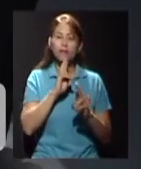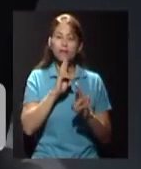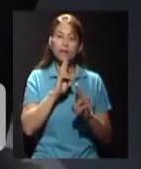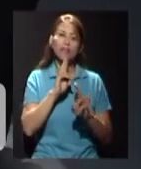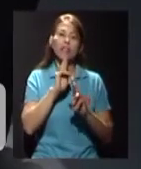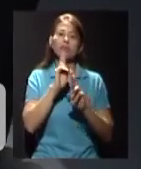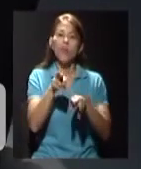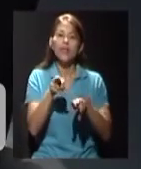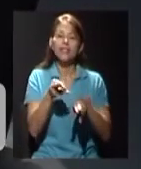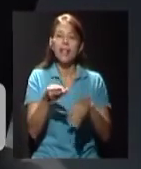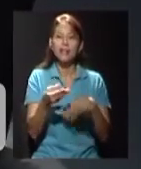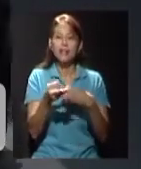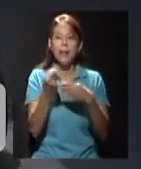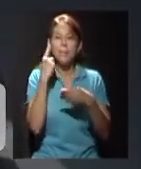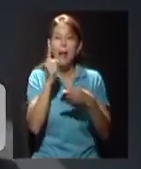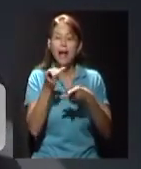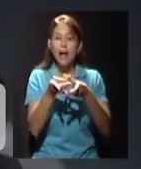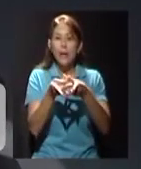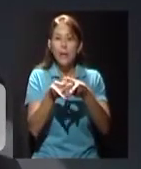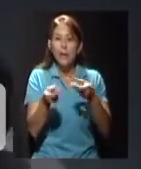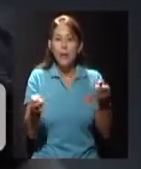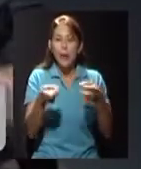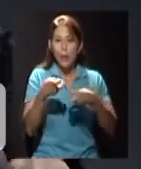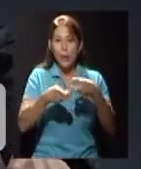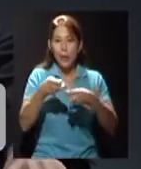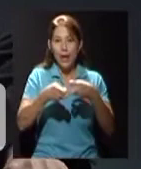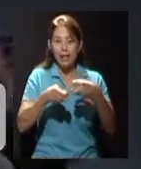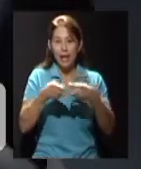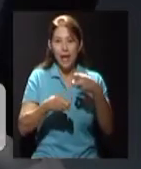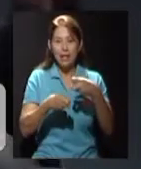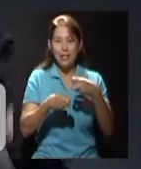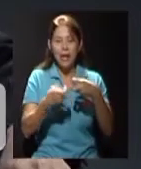y a los interrogantes y alas